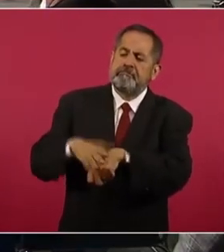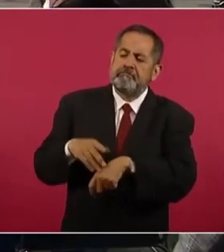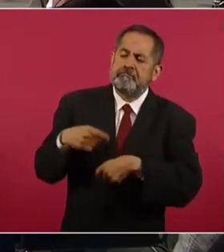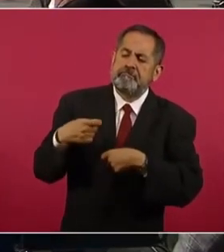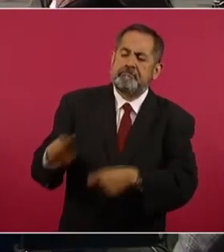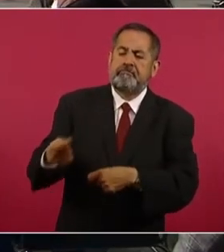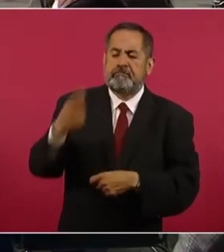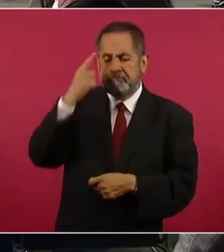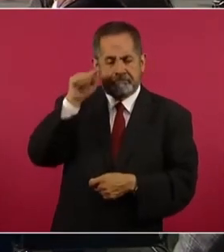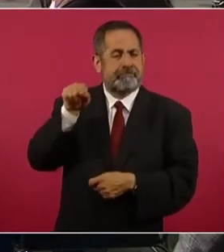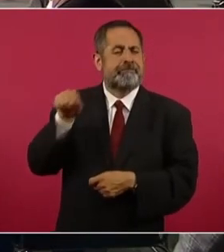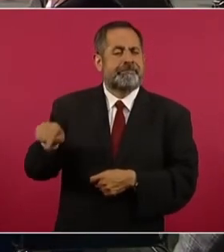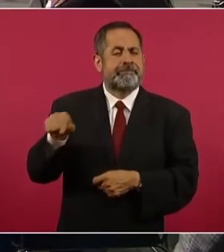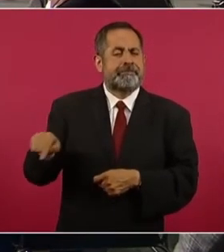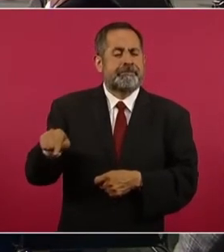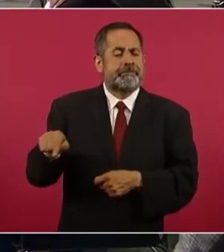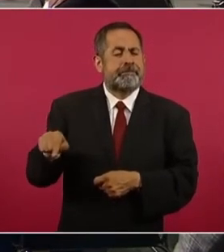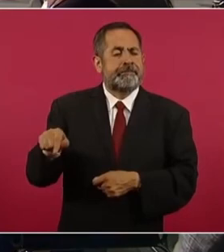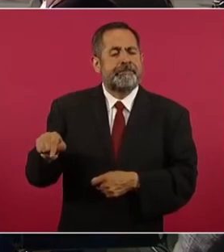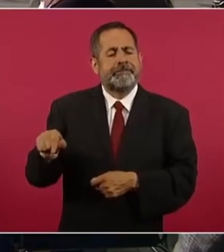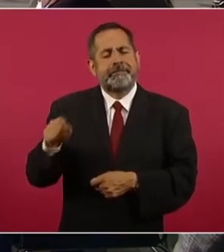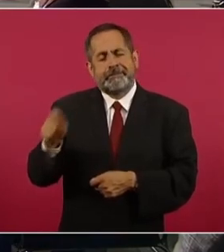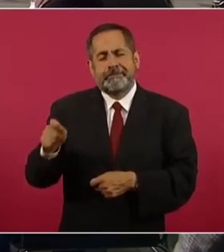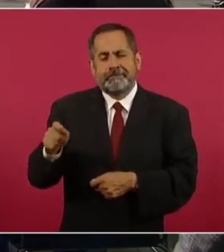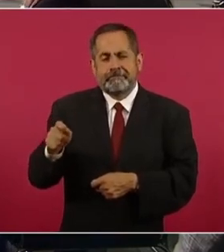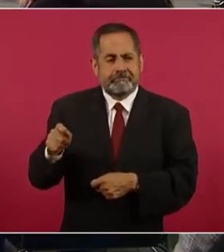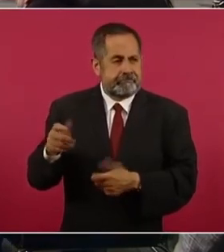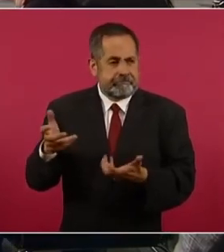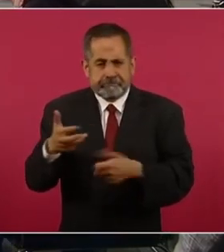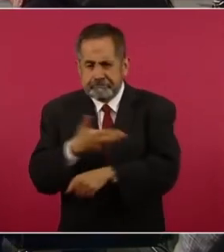al actuar, al desarrollo en estos